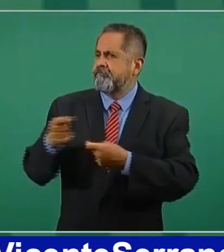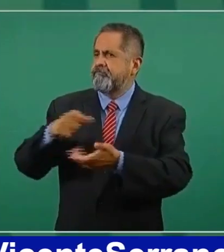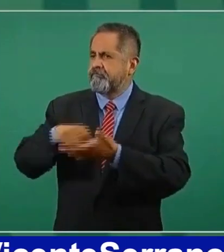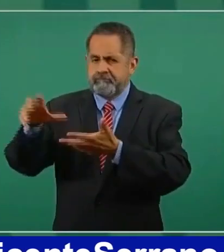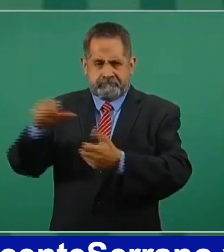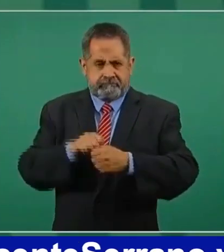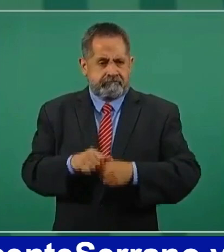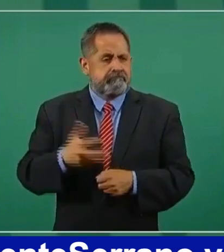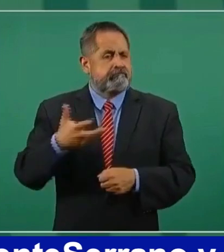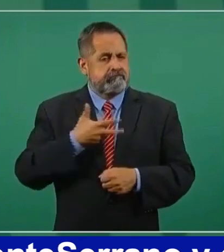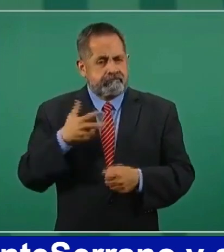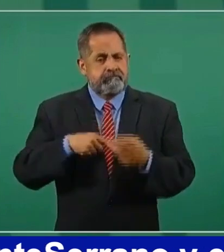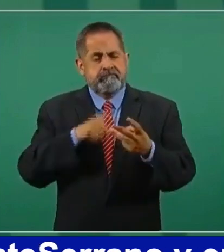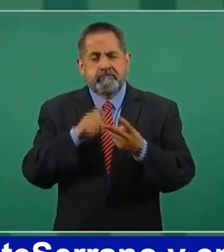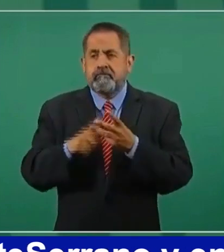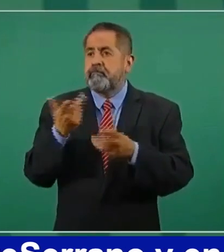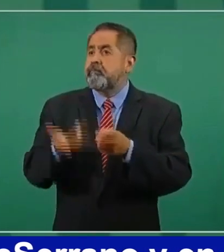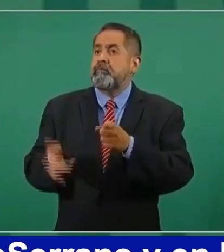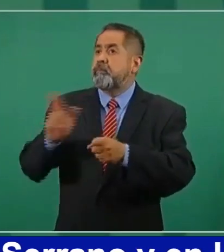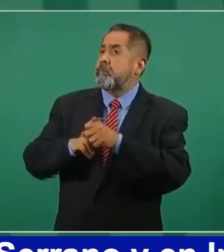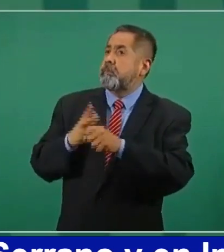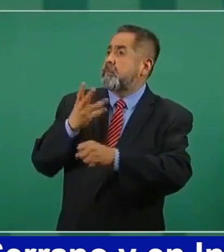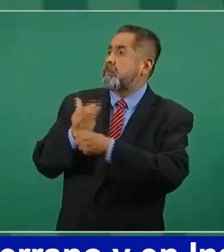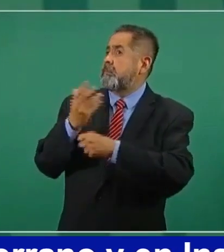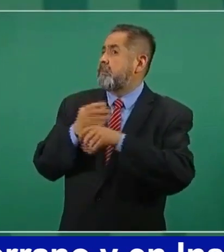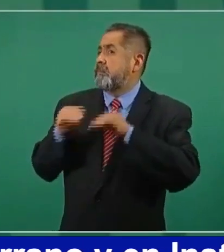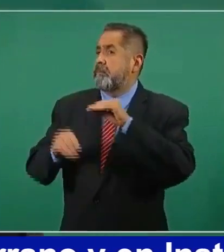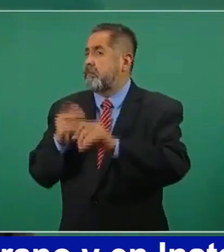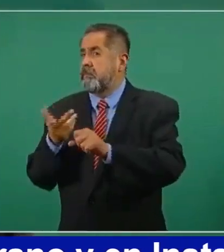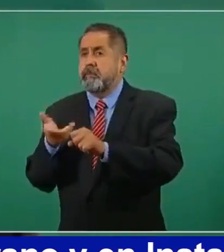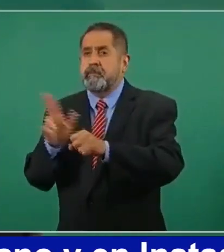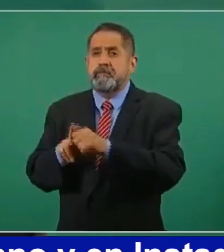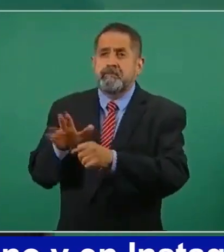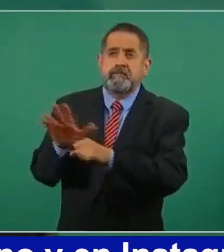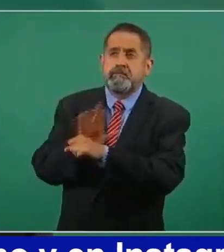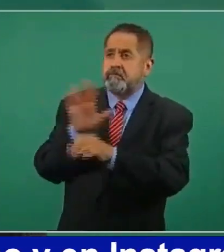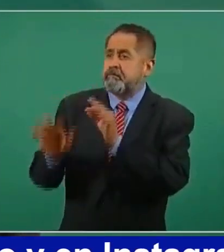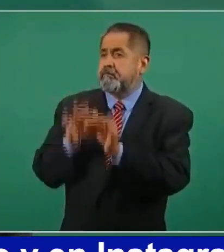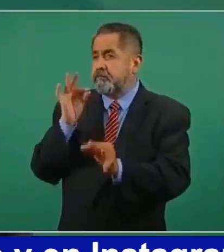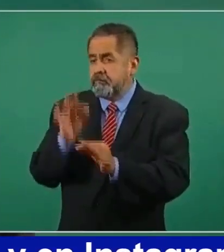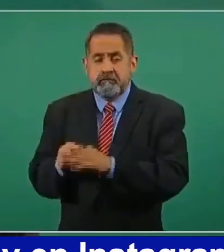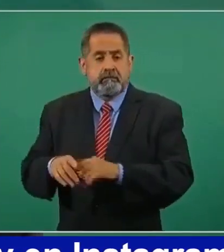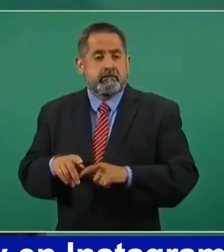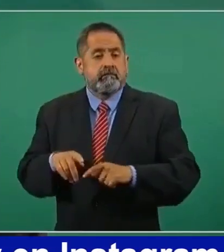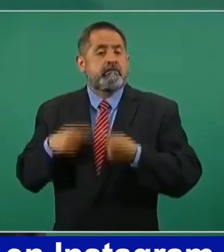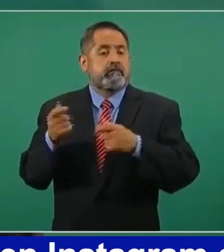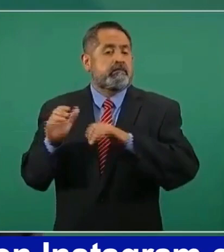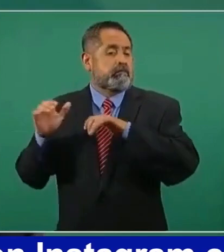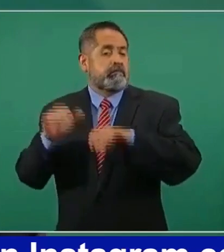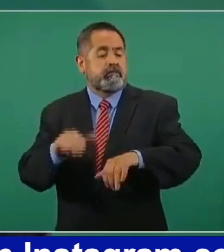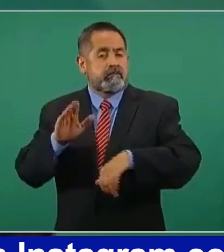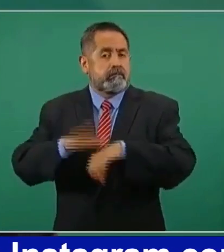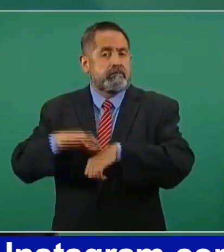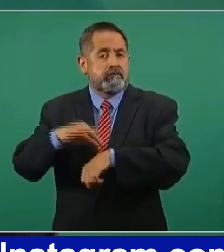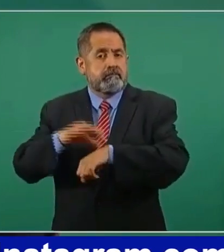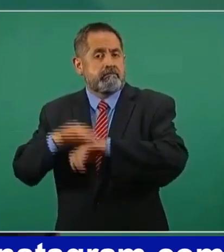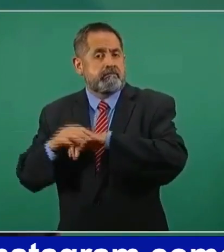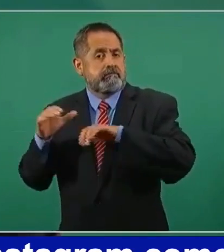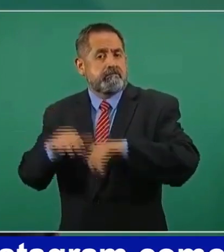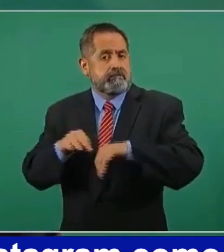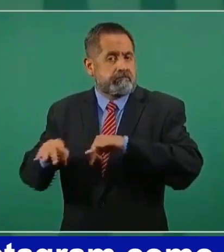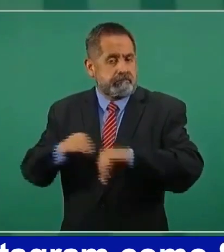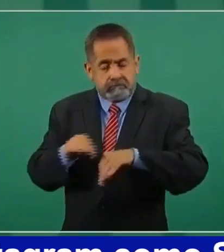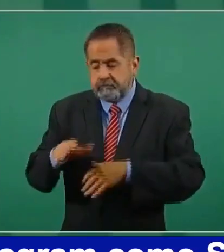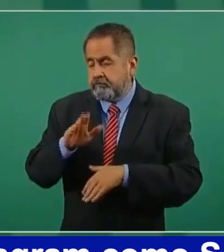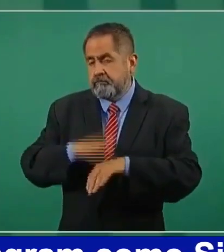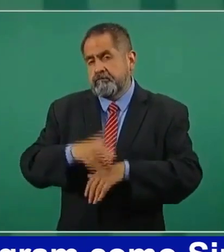Tuvimos presupuesto para reconvertir hospitales, terminar hospitales, contratar a más personal médico.